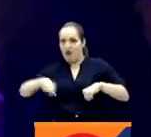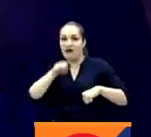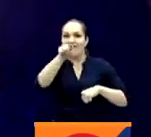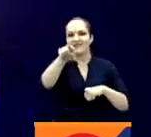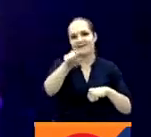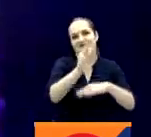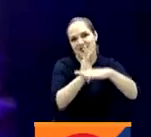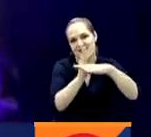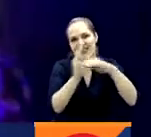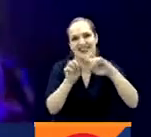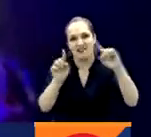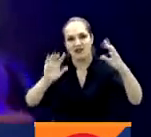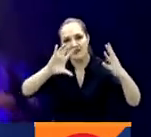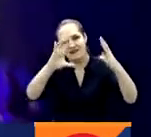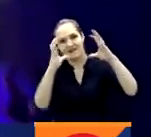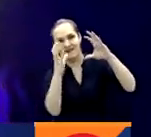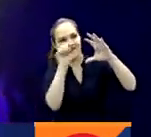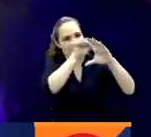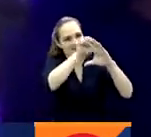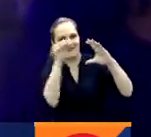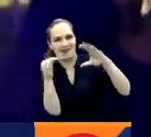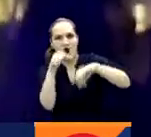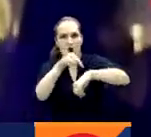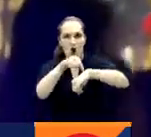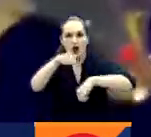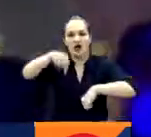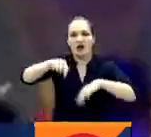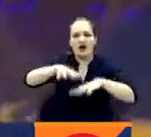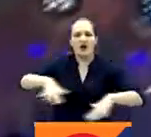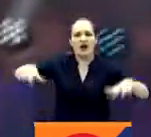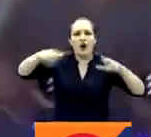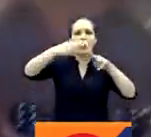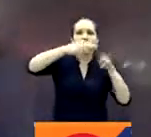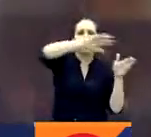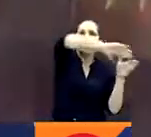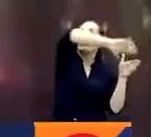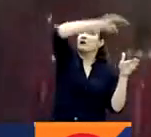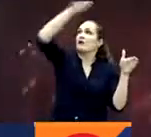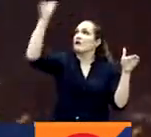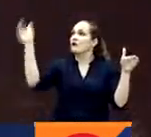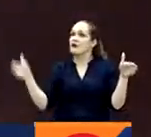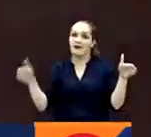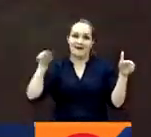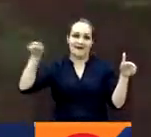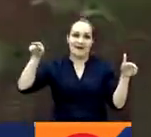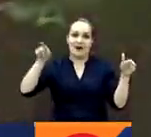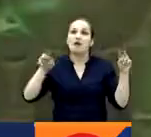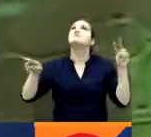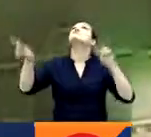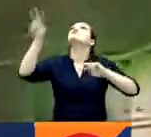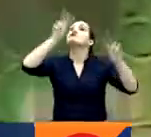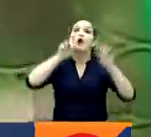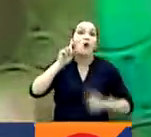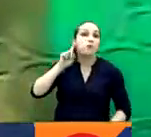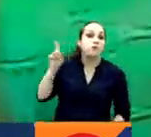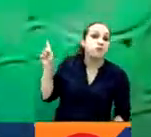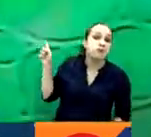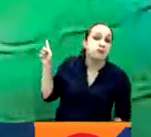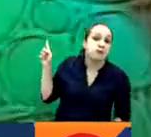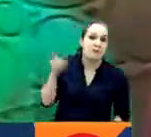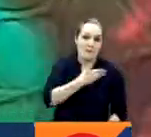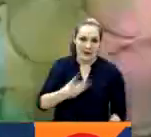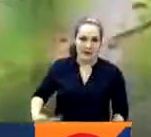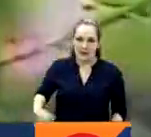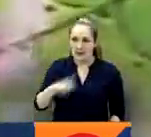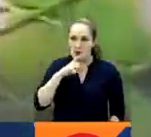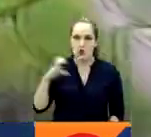2020. Nos encontramos a esta hora en un punto llamado Domo. Aquí, en este lugar, se encuentra el presidente de la República junto con altos